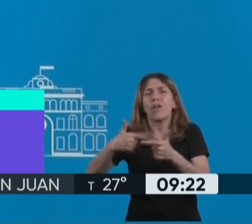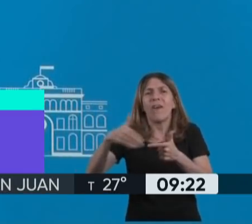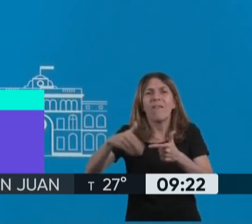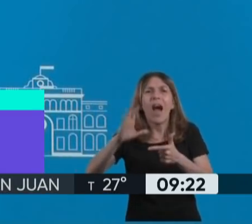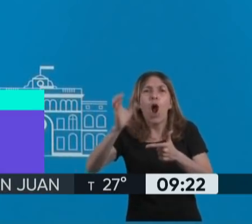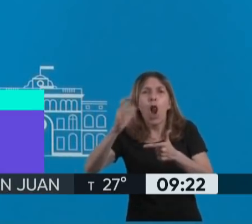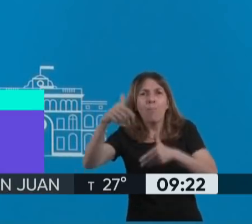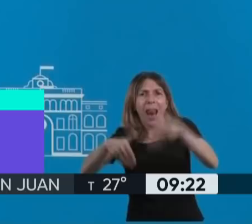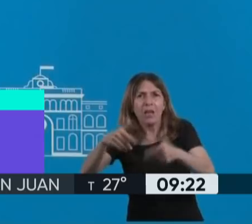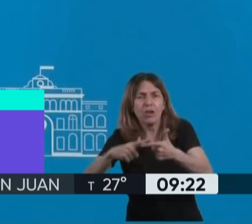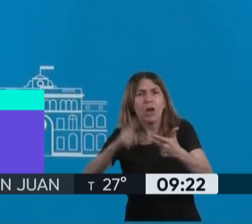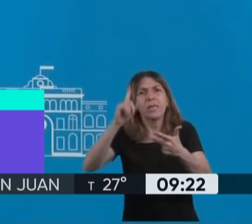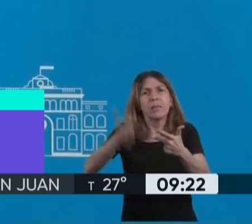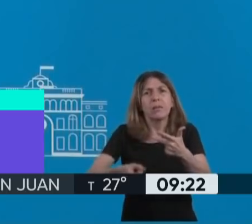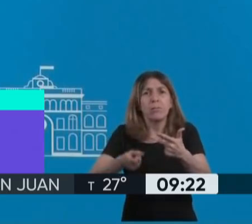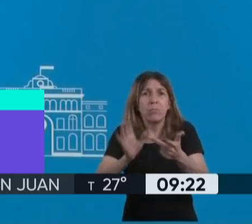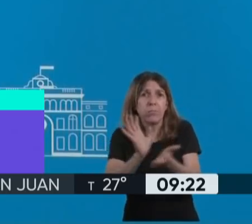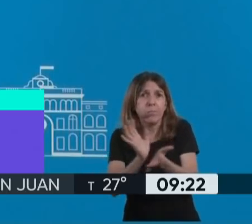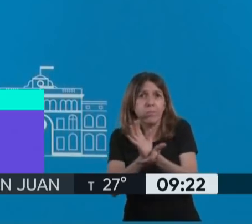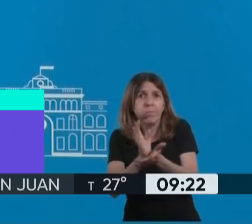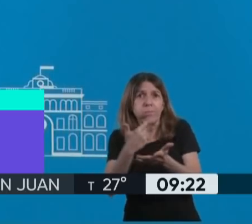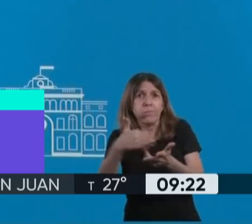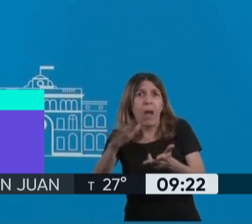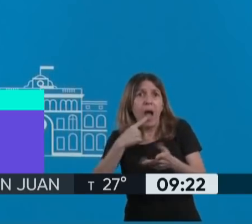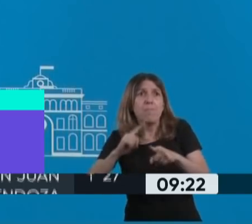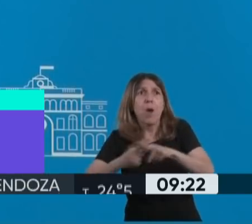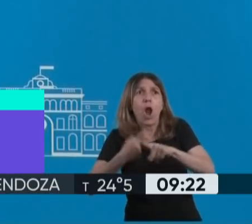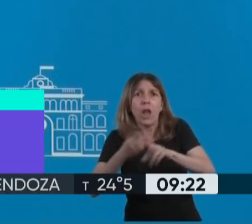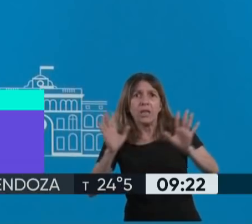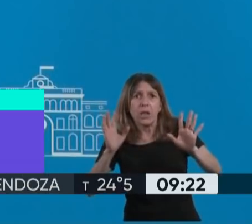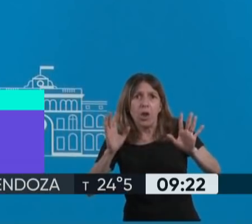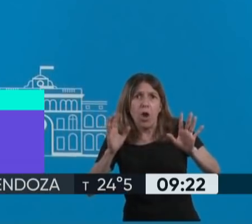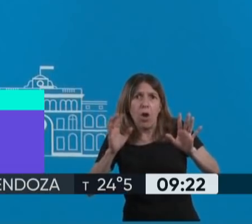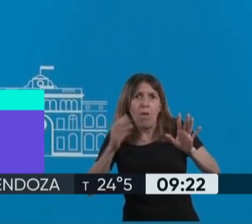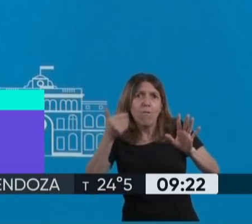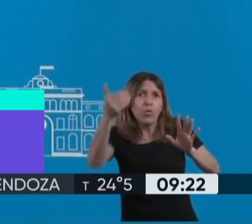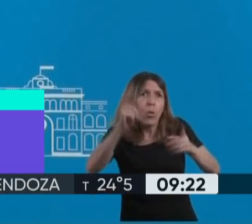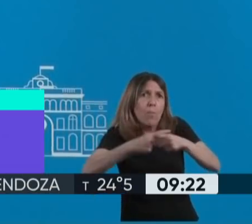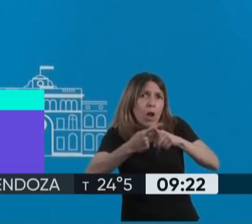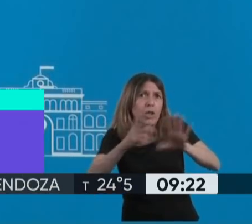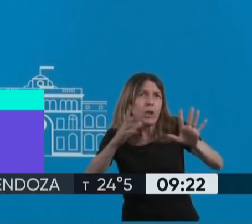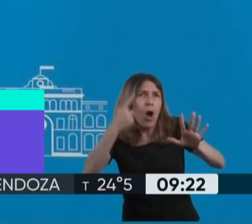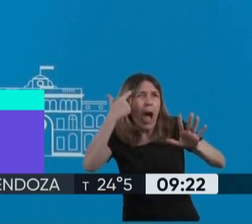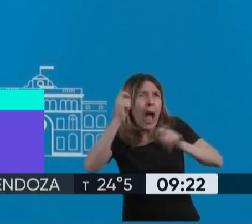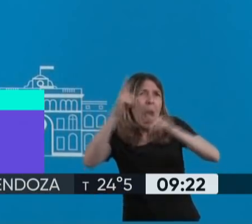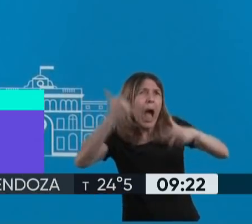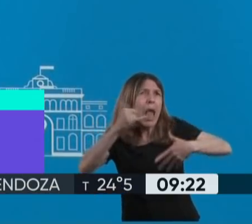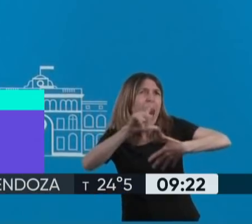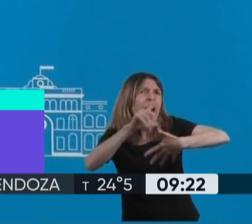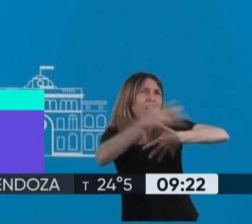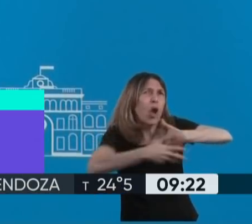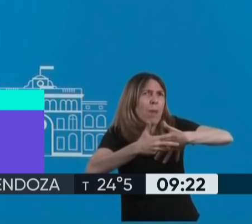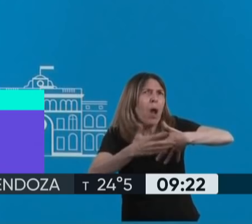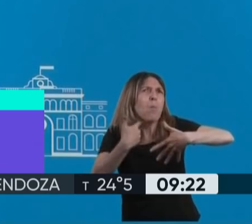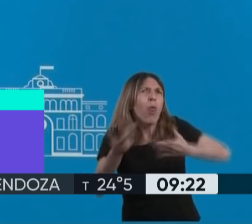Colombia, donde está de alguna manera llegándose a un panorama político en el cual tenemos expectativas en que Latinoamérica pueda recuperar